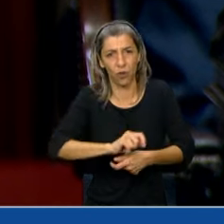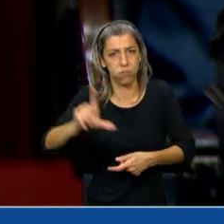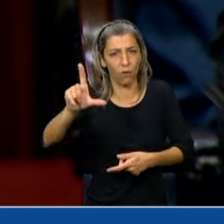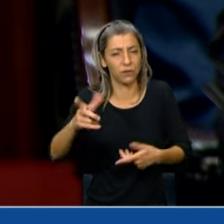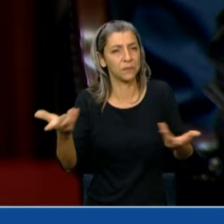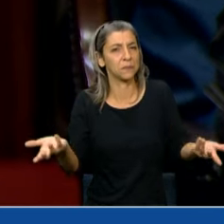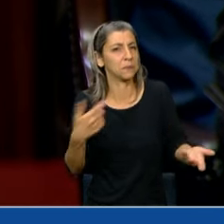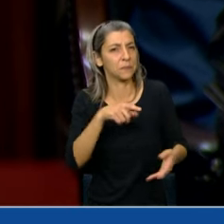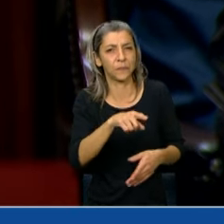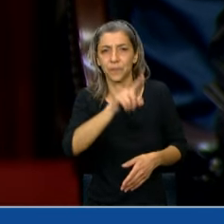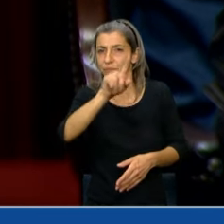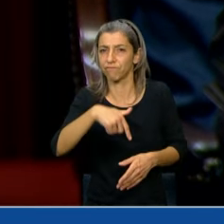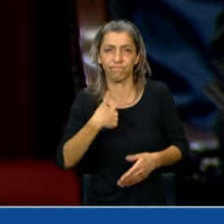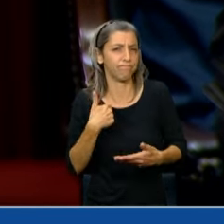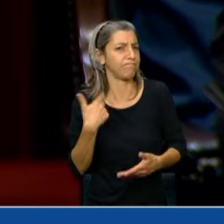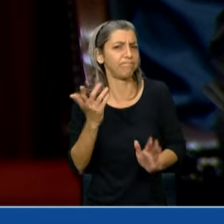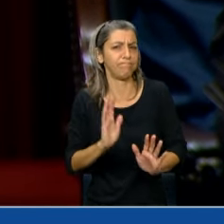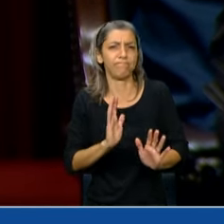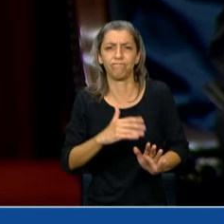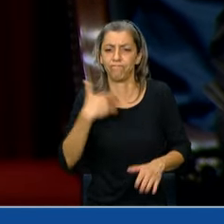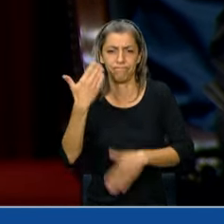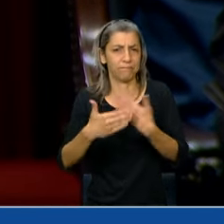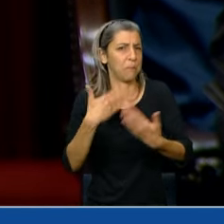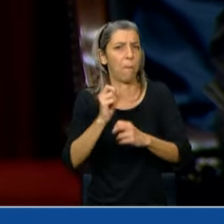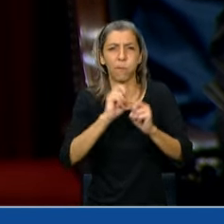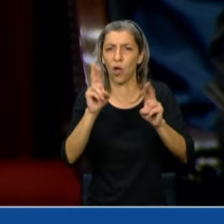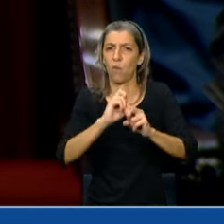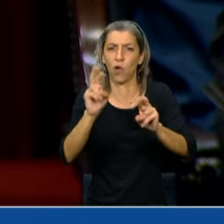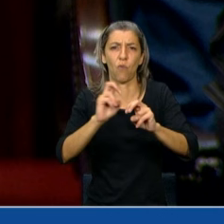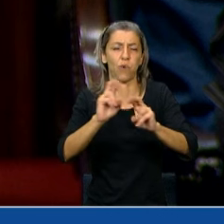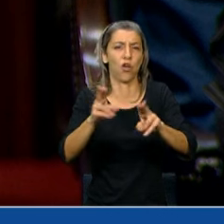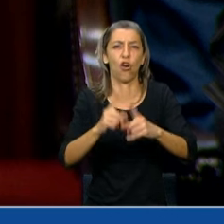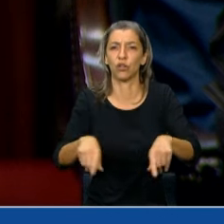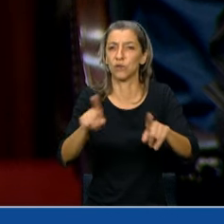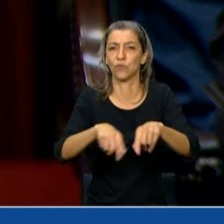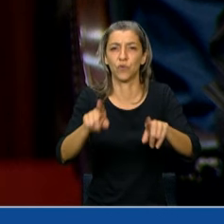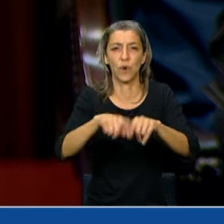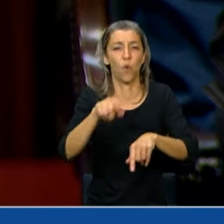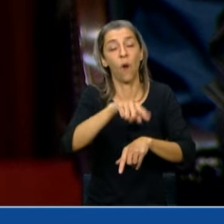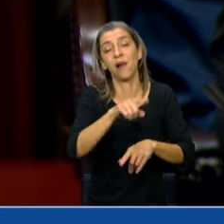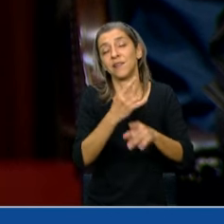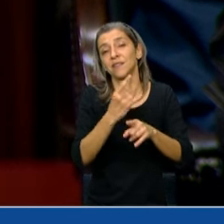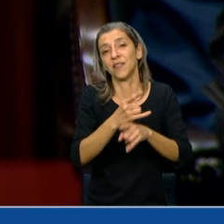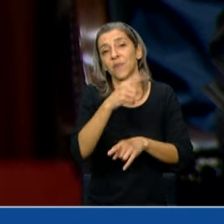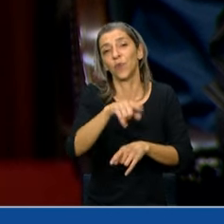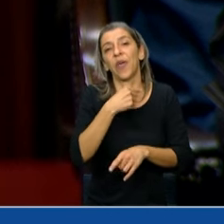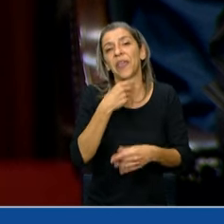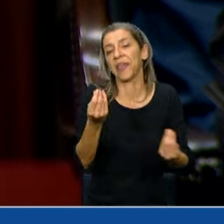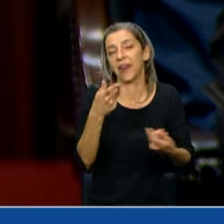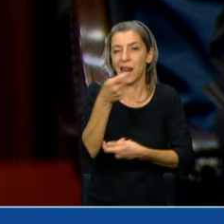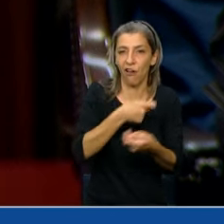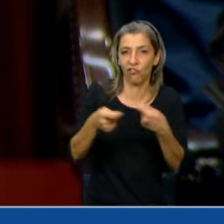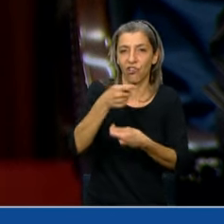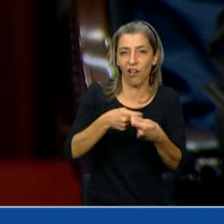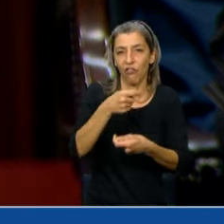digo la patología en la en regla y hace lo que a ustedes les gusta hacer abrir kiosquitos abrir ventanillas para crear excepciones